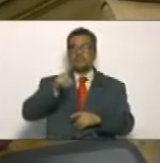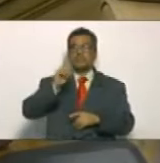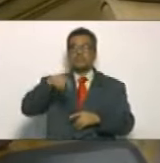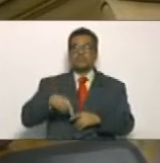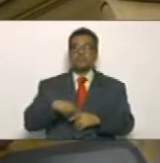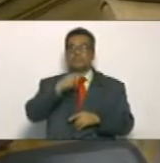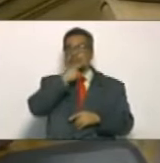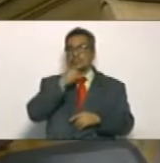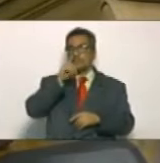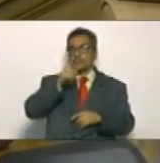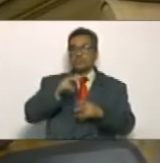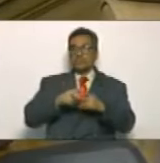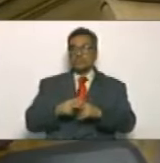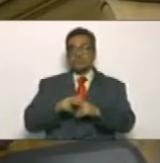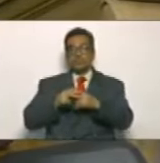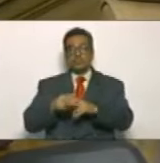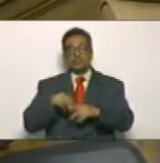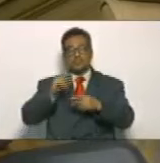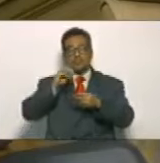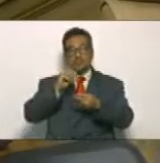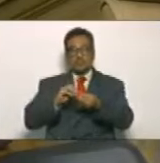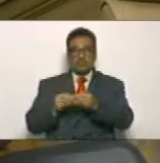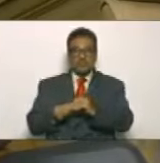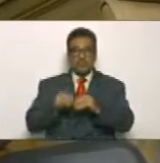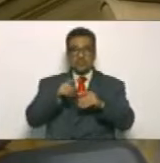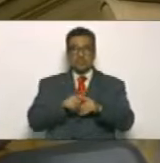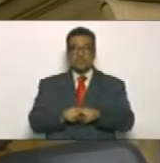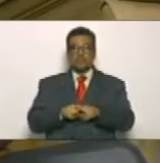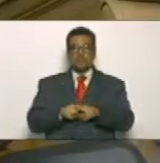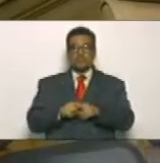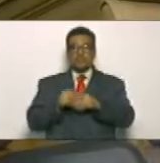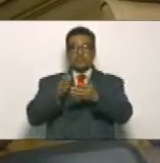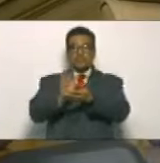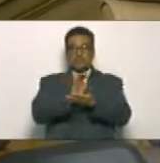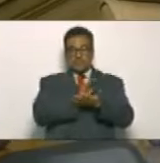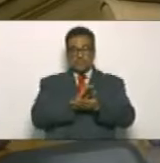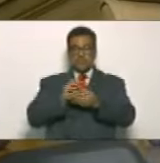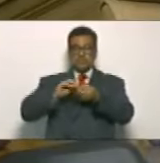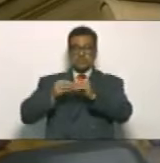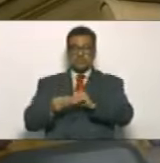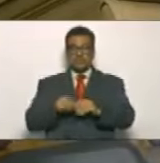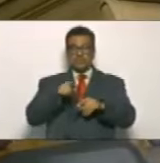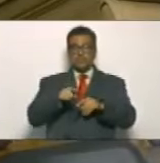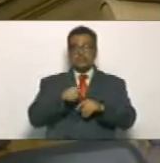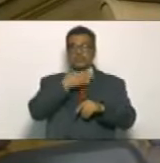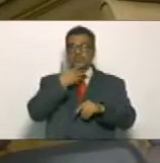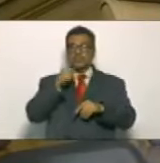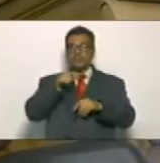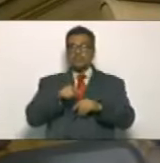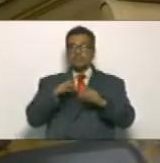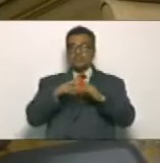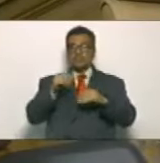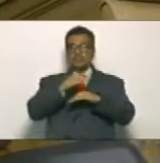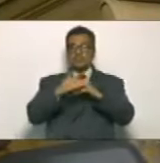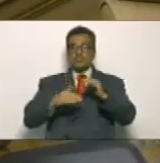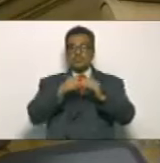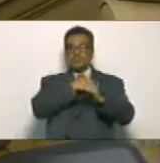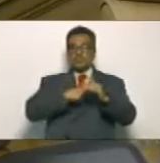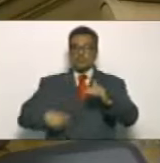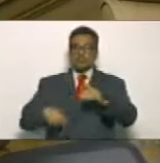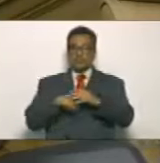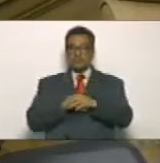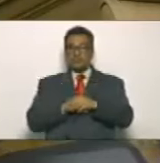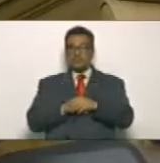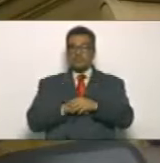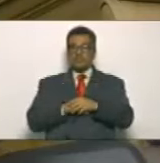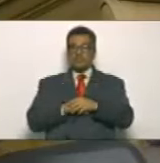como facilitar talleres de reparación para su mantenimiento, conservación, adaptación y renovación. Es todo, ciudadano